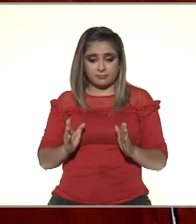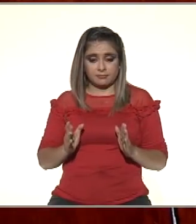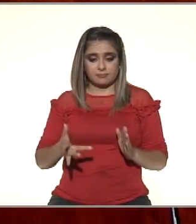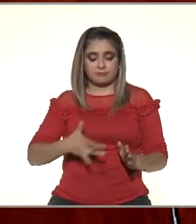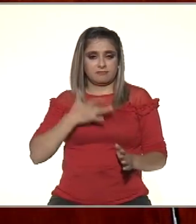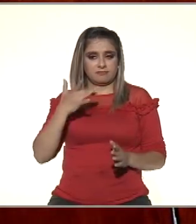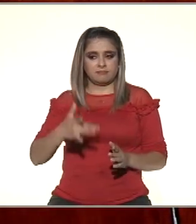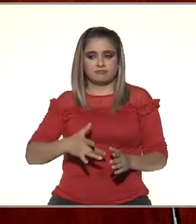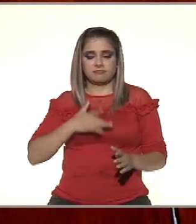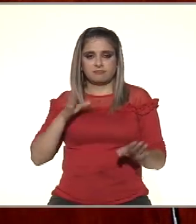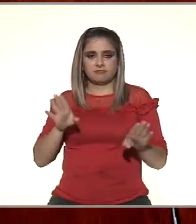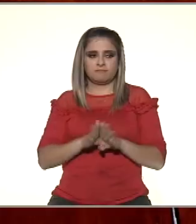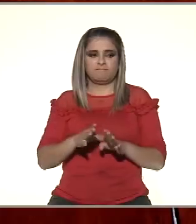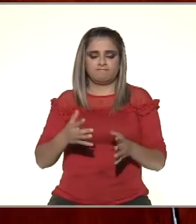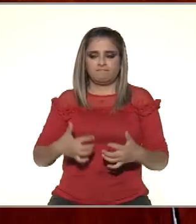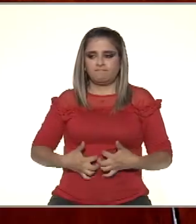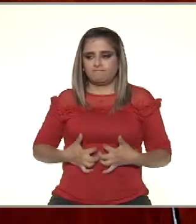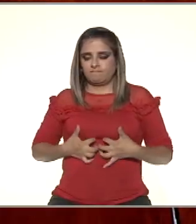impulsos, está